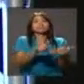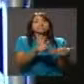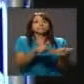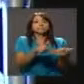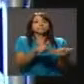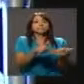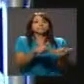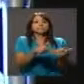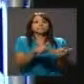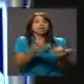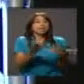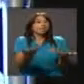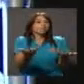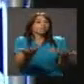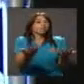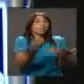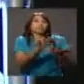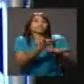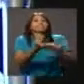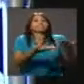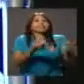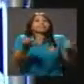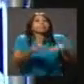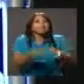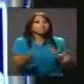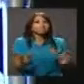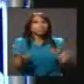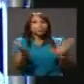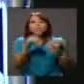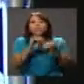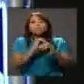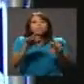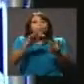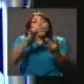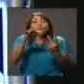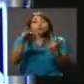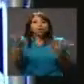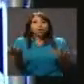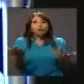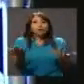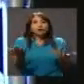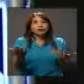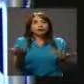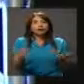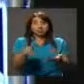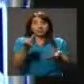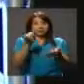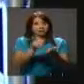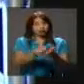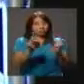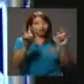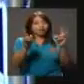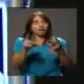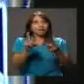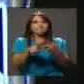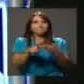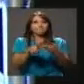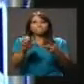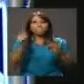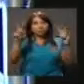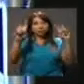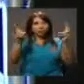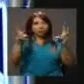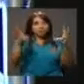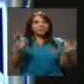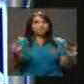por decirlo así, a la libre, sin ninguna opción. Este es un tema. El otro tema que tiene que ver